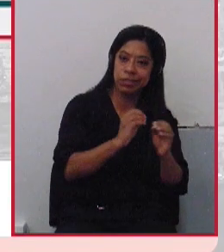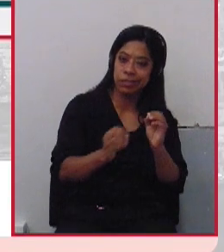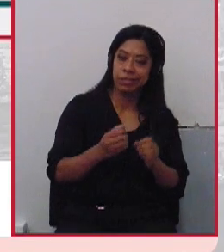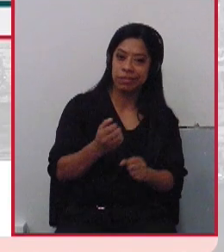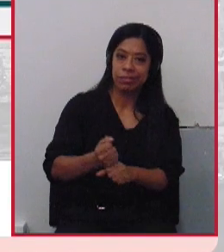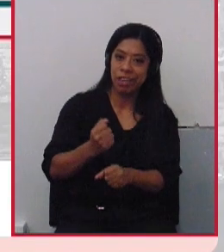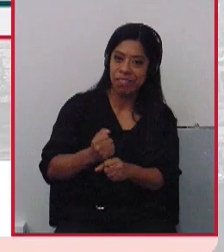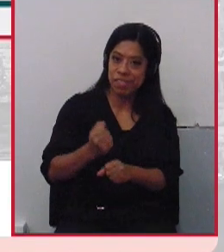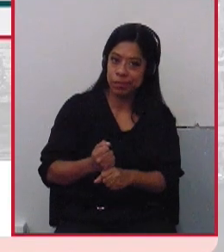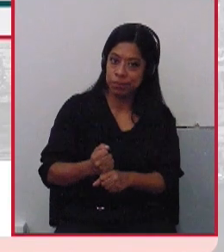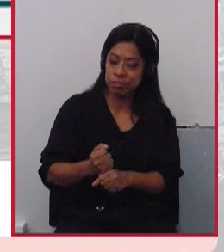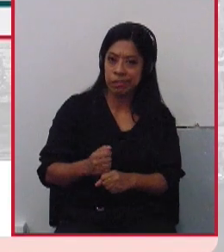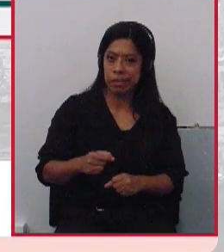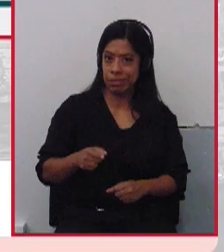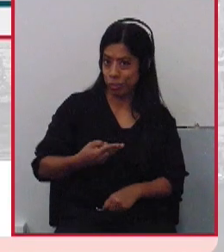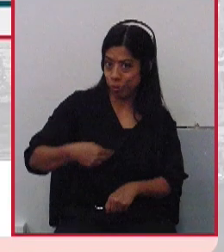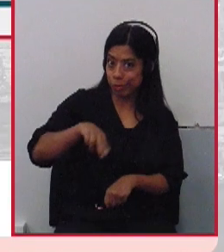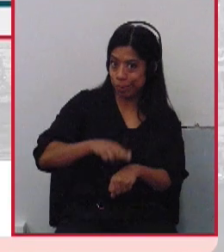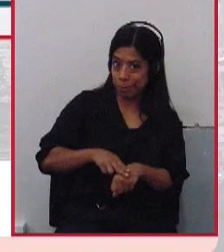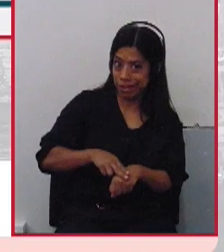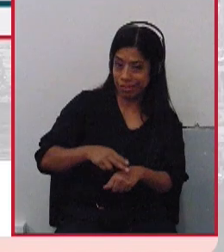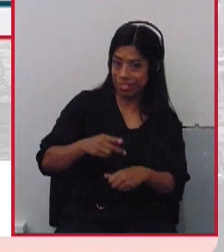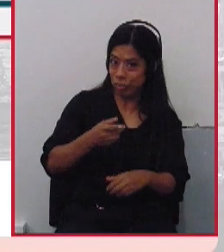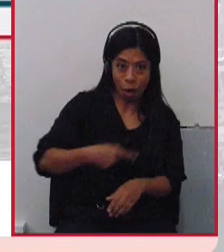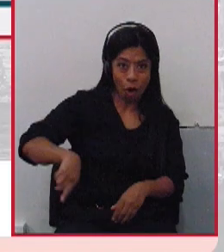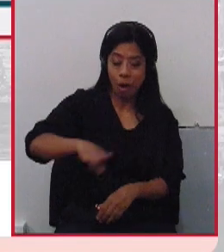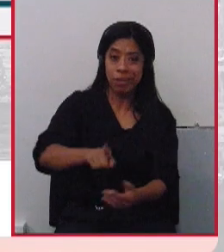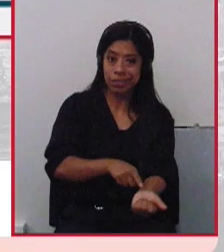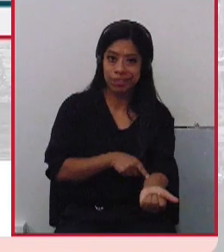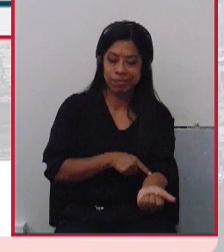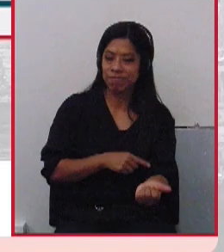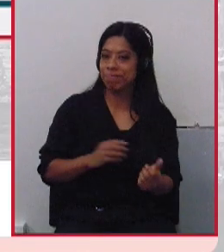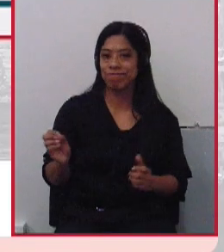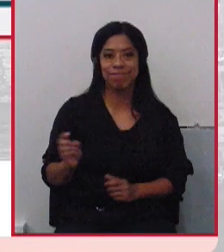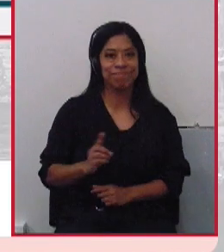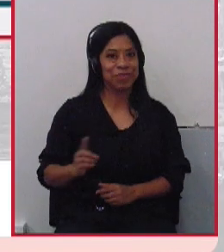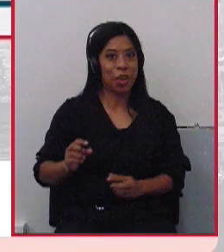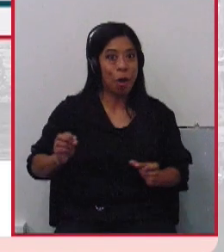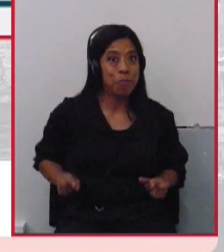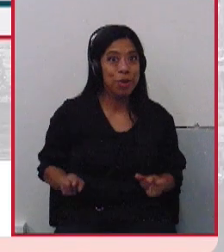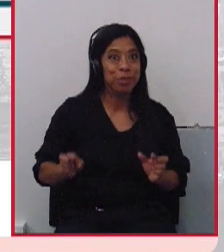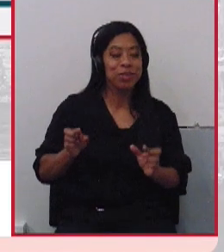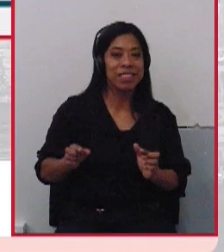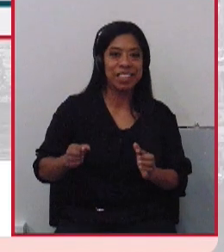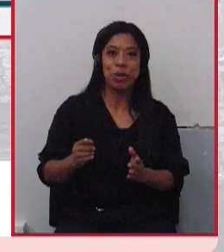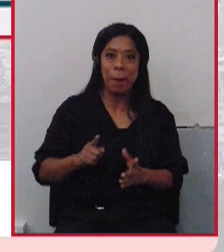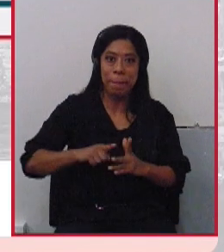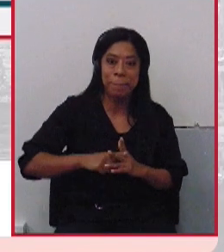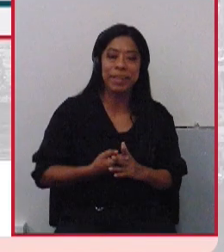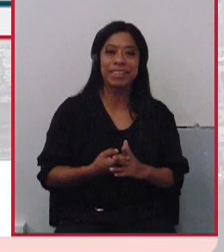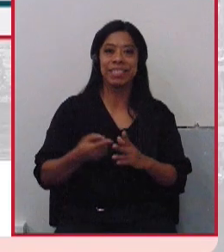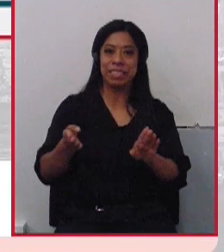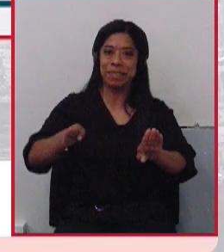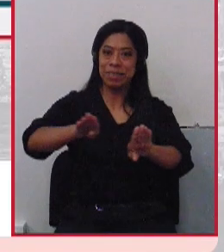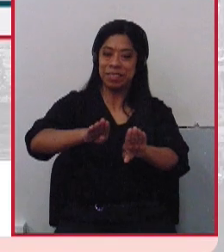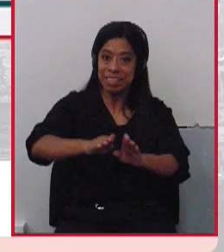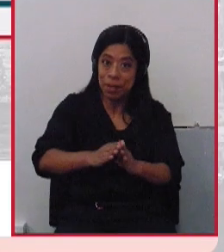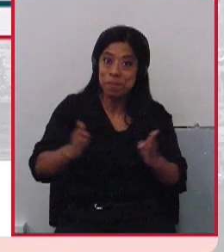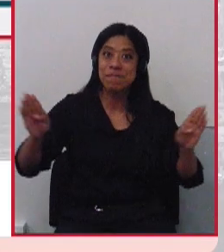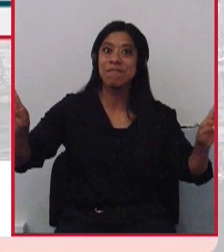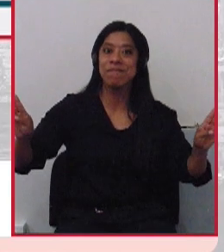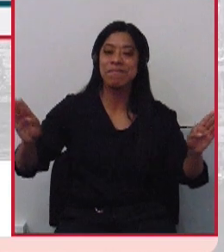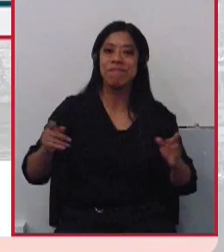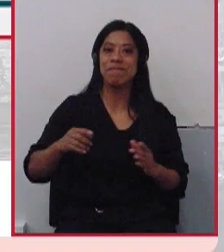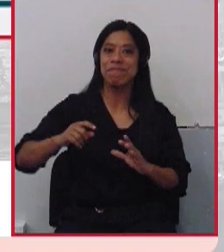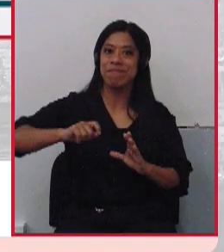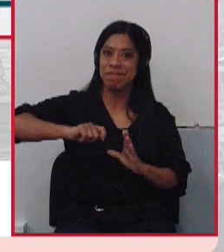Esto generalmente no es normal. La oportunidad que me ha tocado arrancar plantas, generalmente el constructor